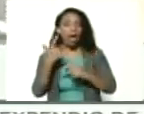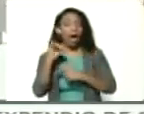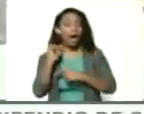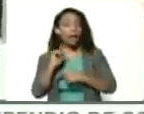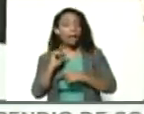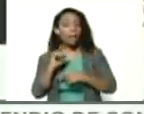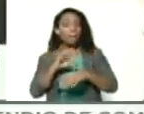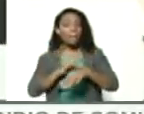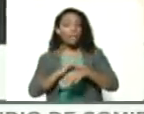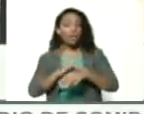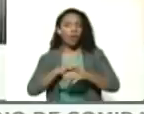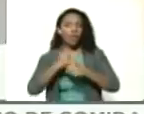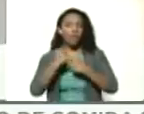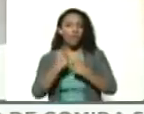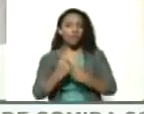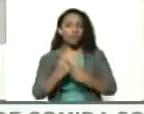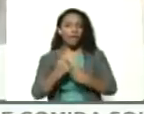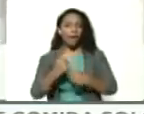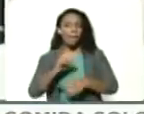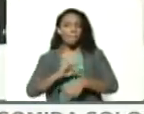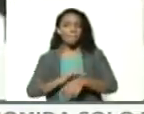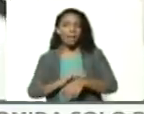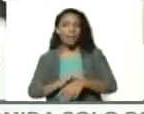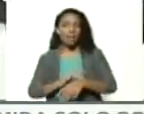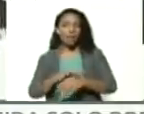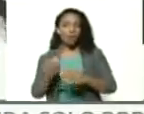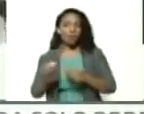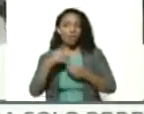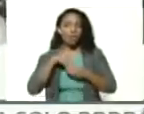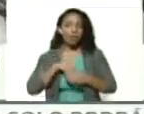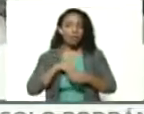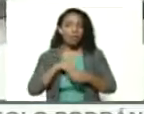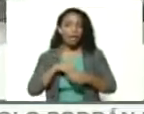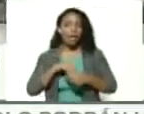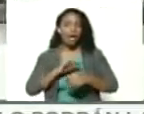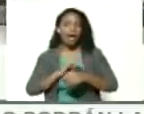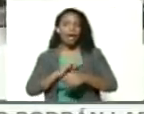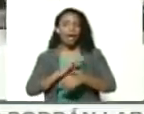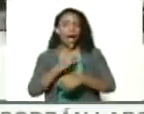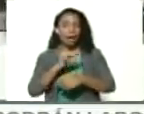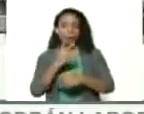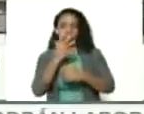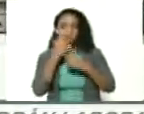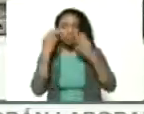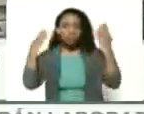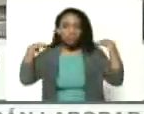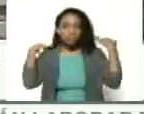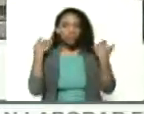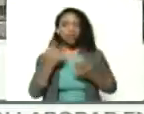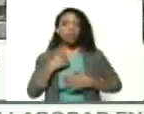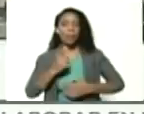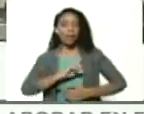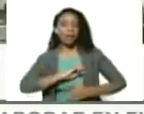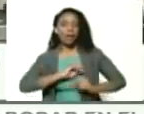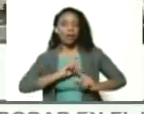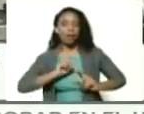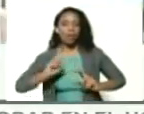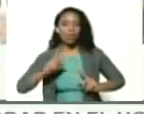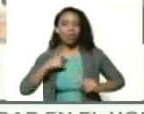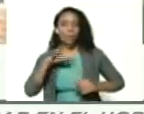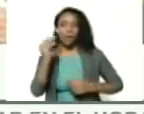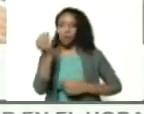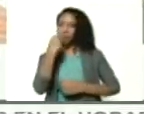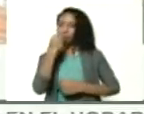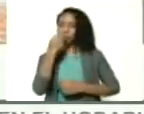médicos intensivistas, tenemos médicos internistas, tenemos neumonólogos, tenemos cardiólogos, tenemos